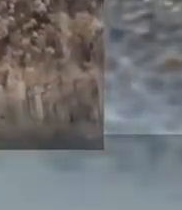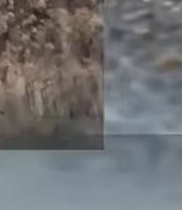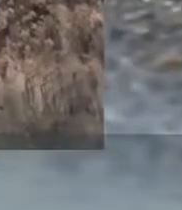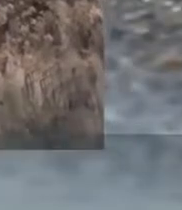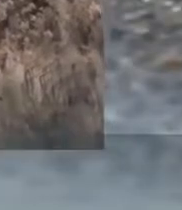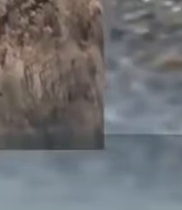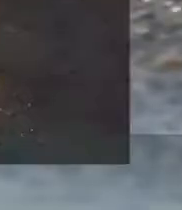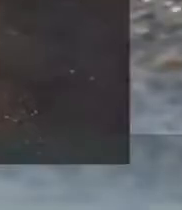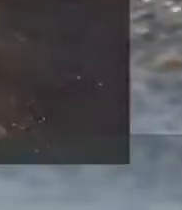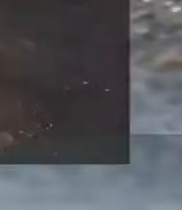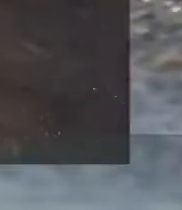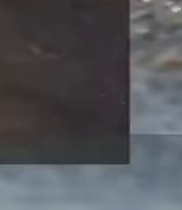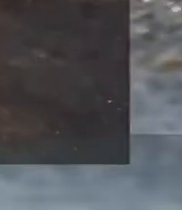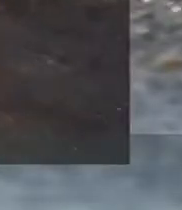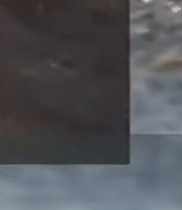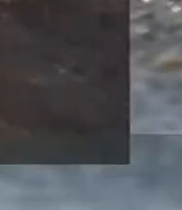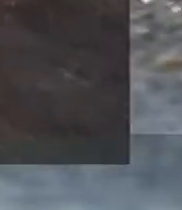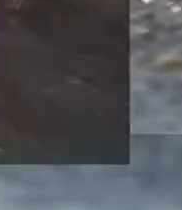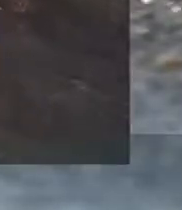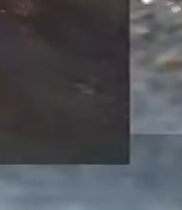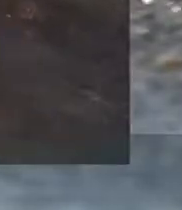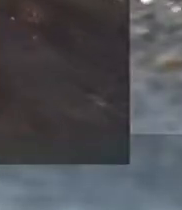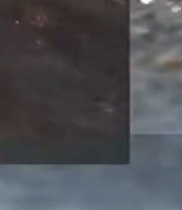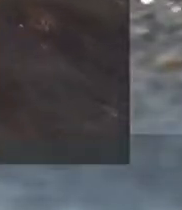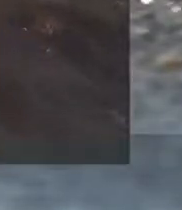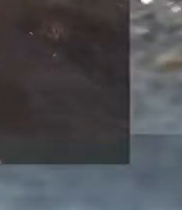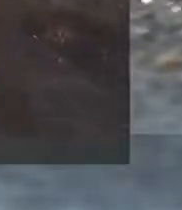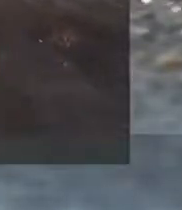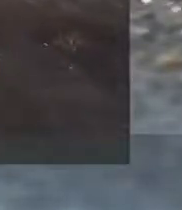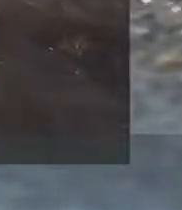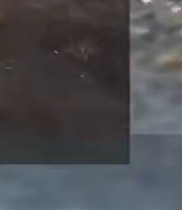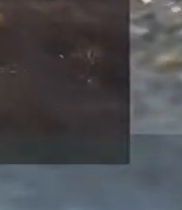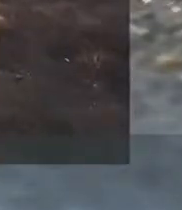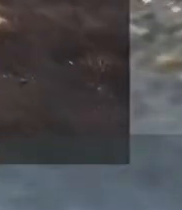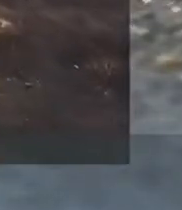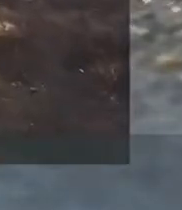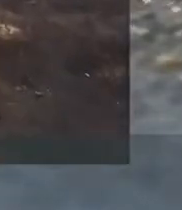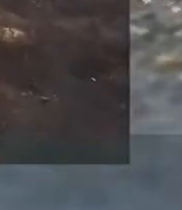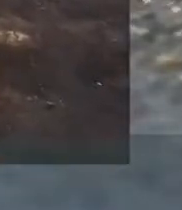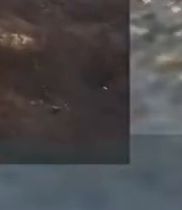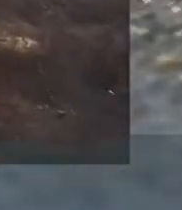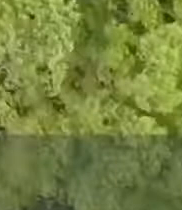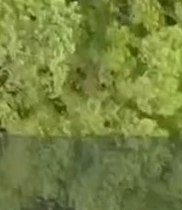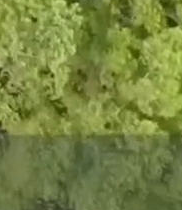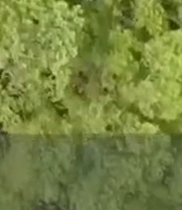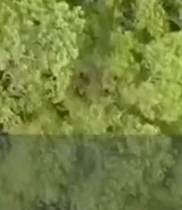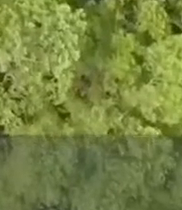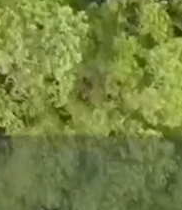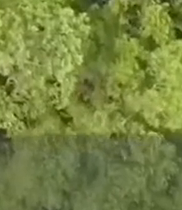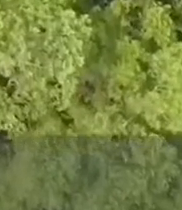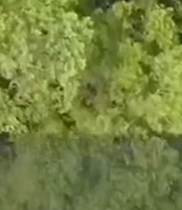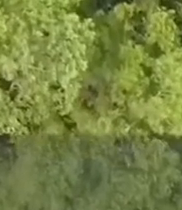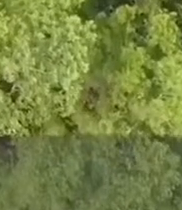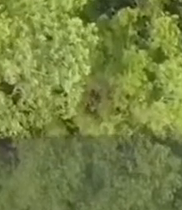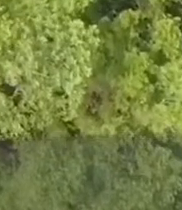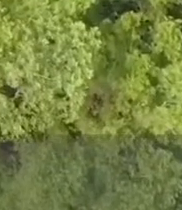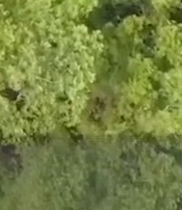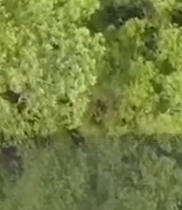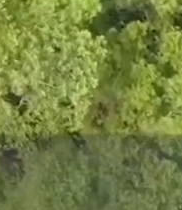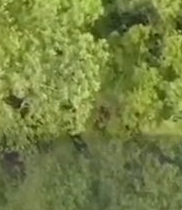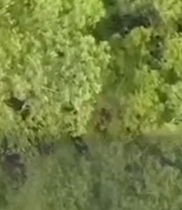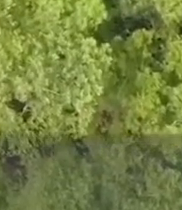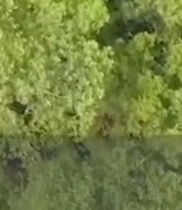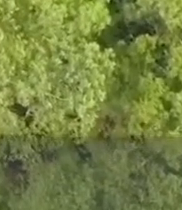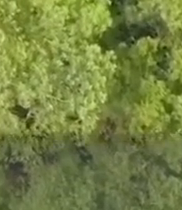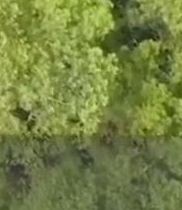crítico de extinción. Son plantas de azorella, crecen en la cima de las montañas. Especies similares